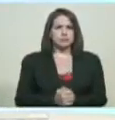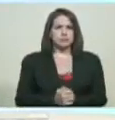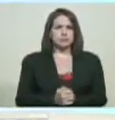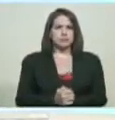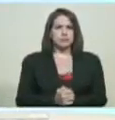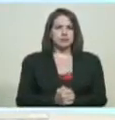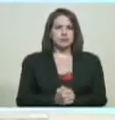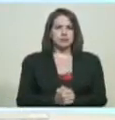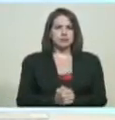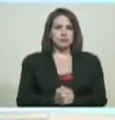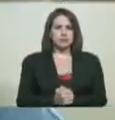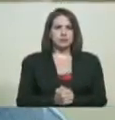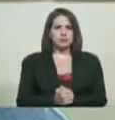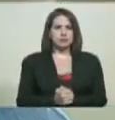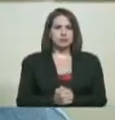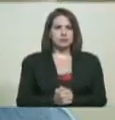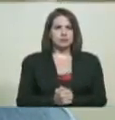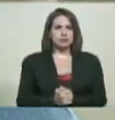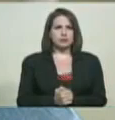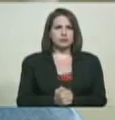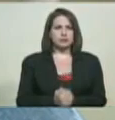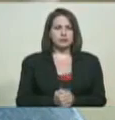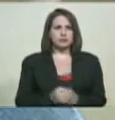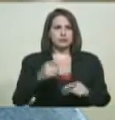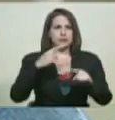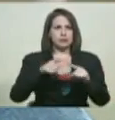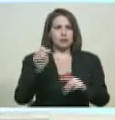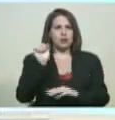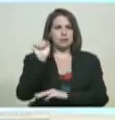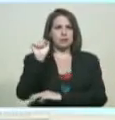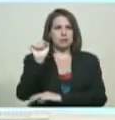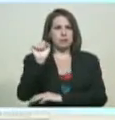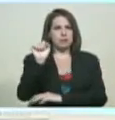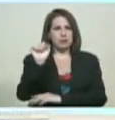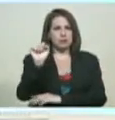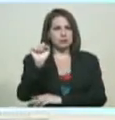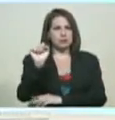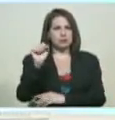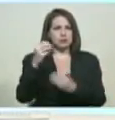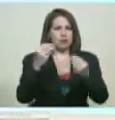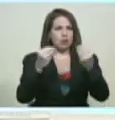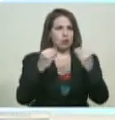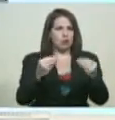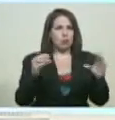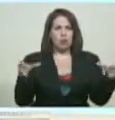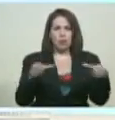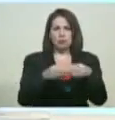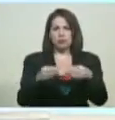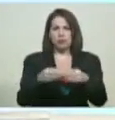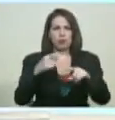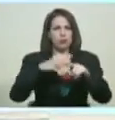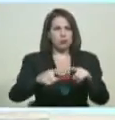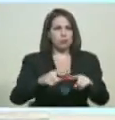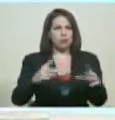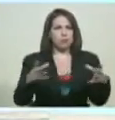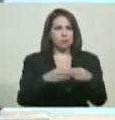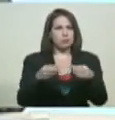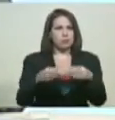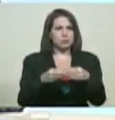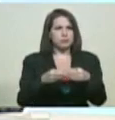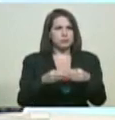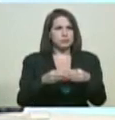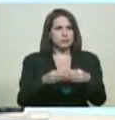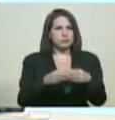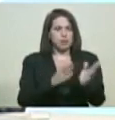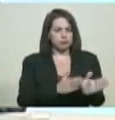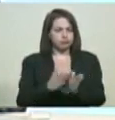los que venimos de militar en el más el its en el partido comunista por ella en una